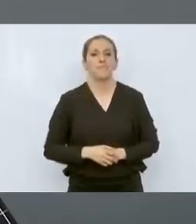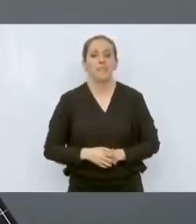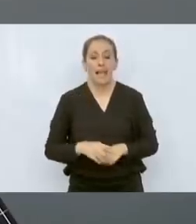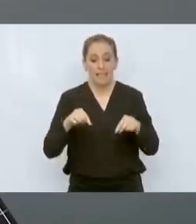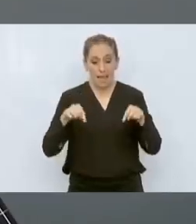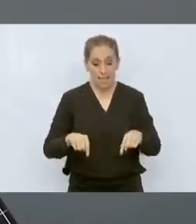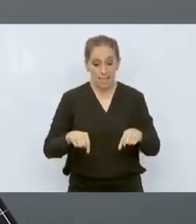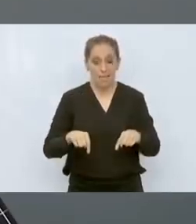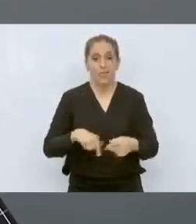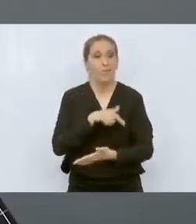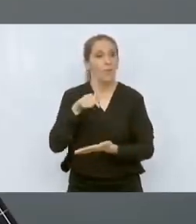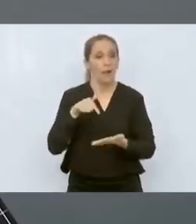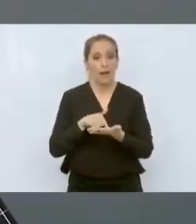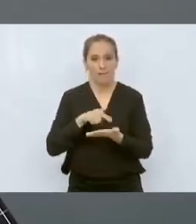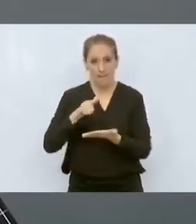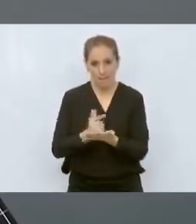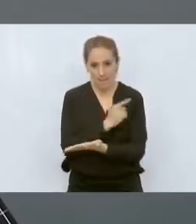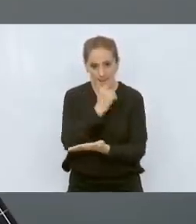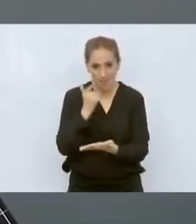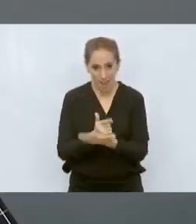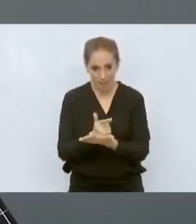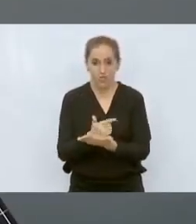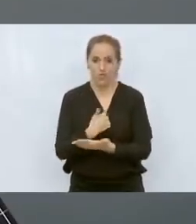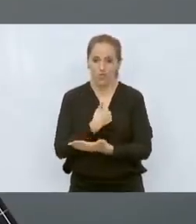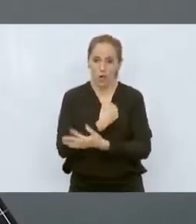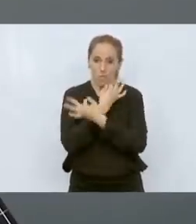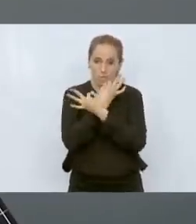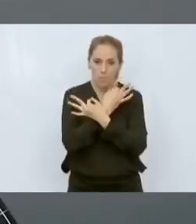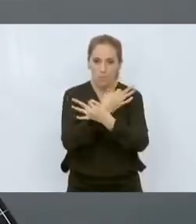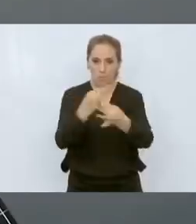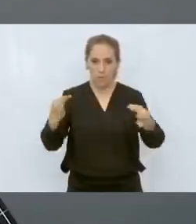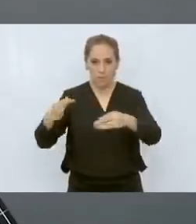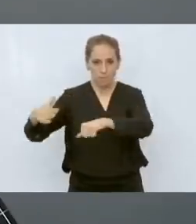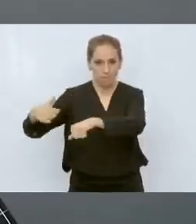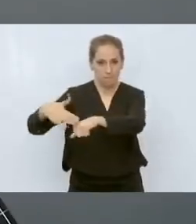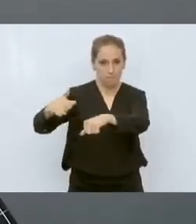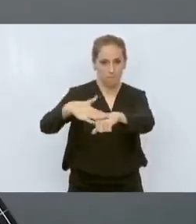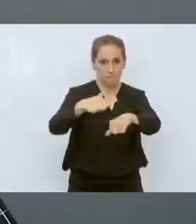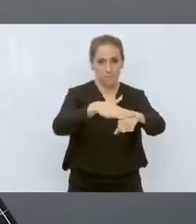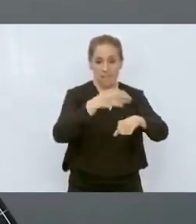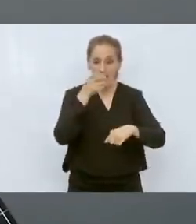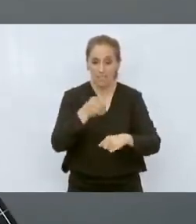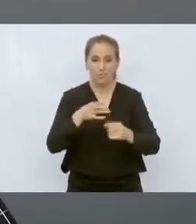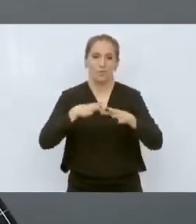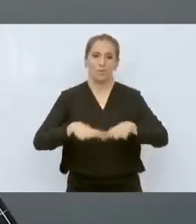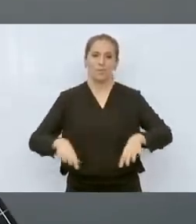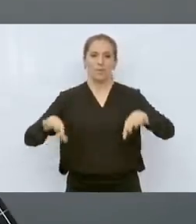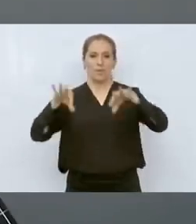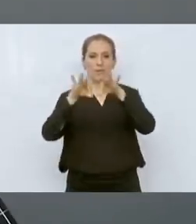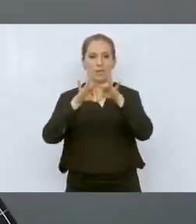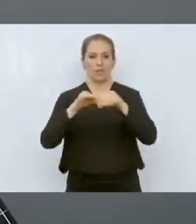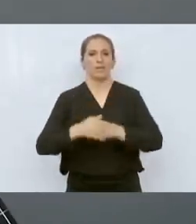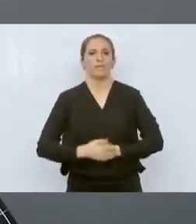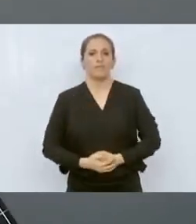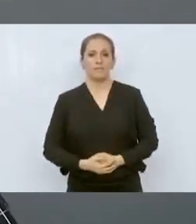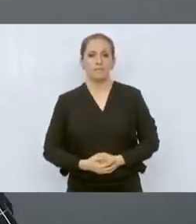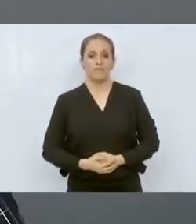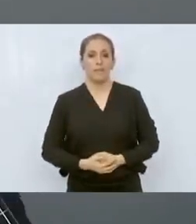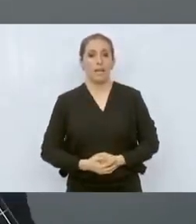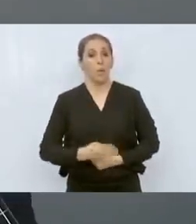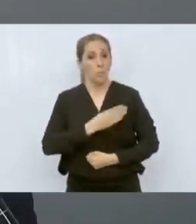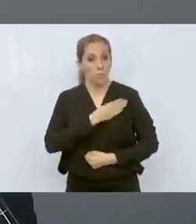informo, porque esto es importante. Si hay buenas